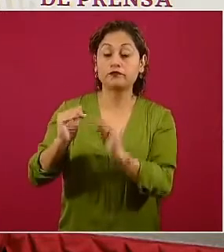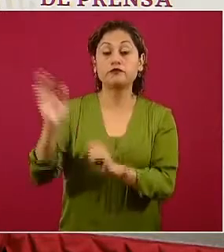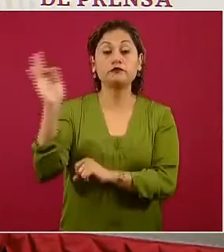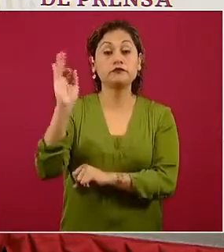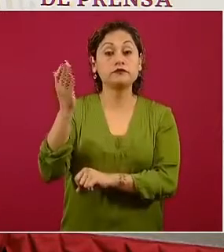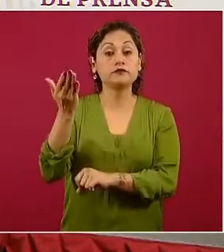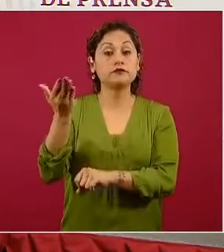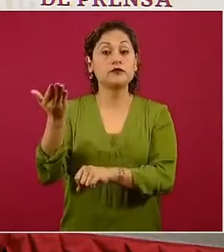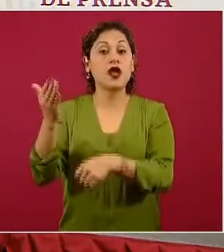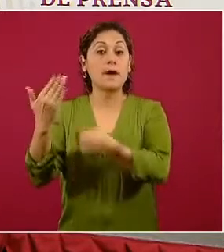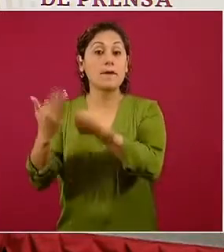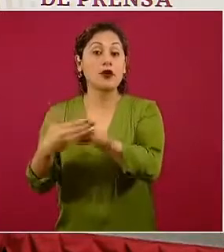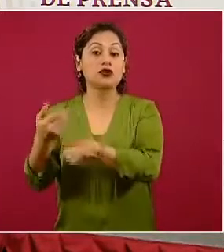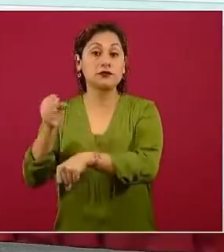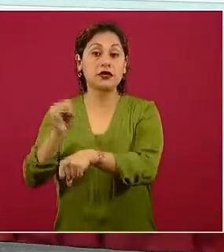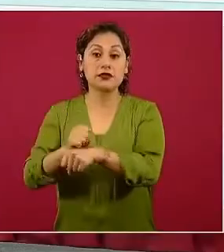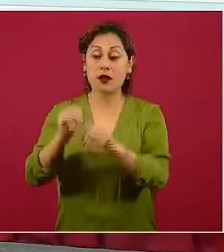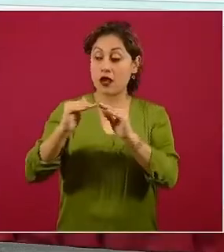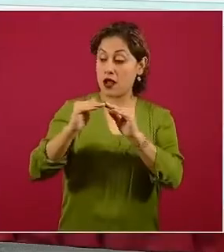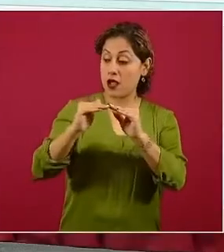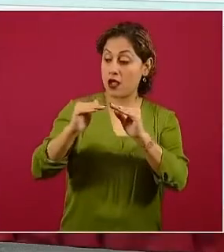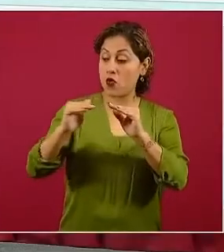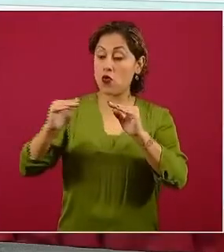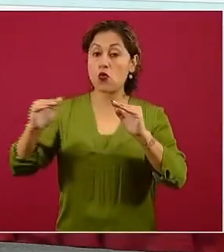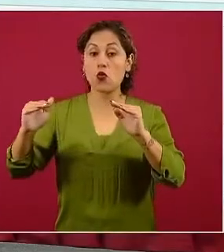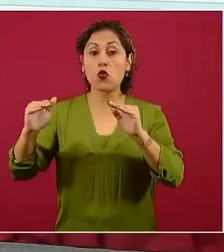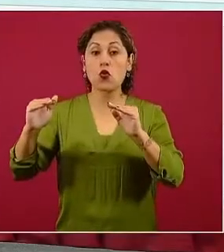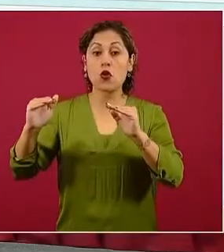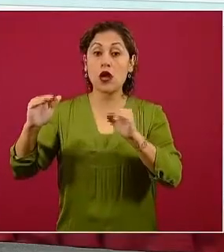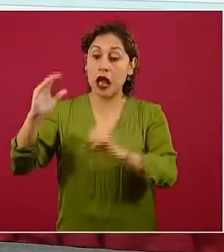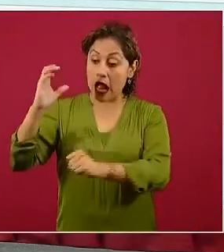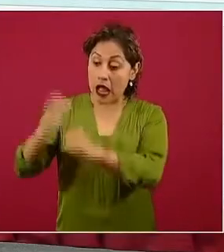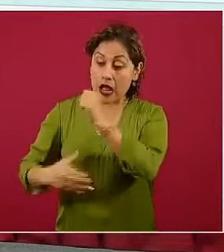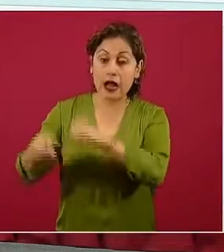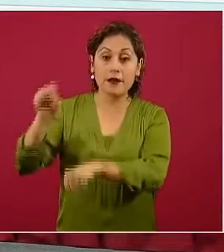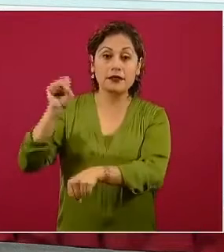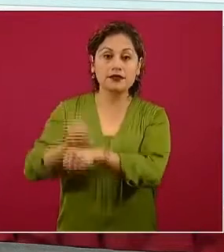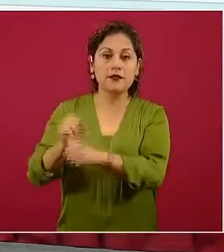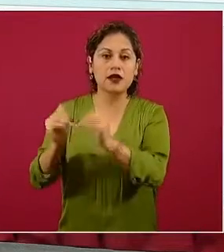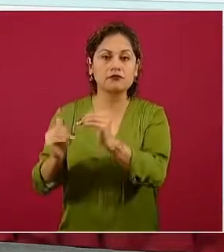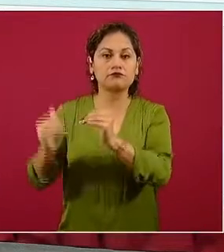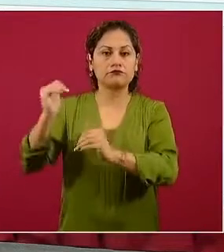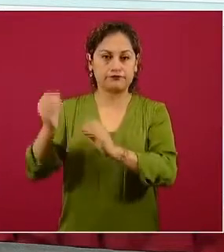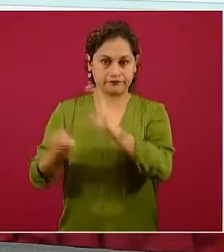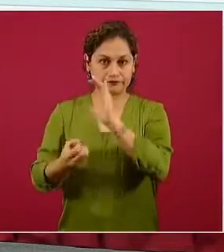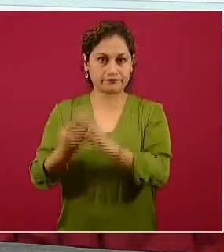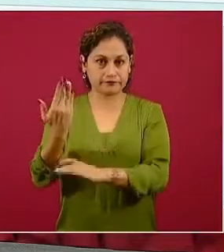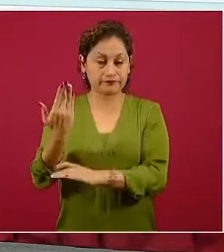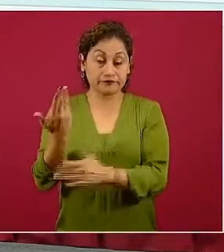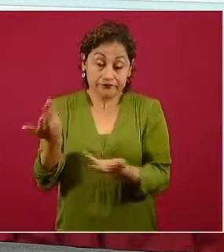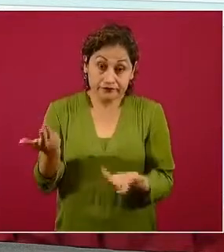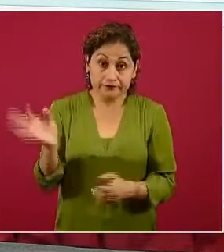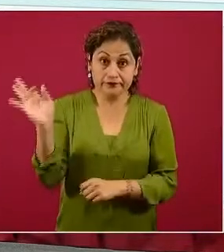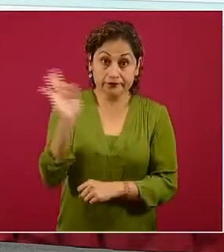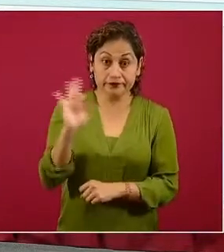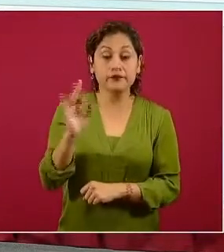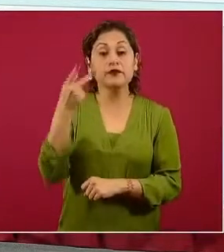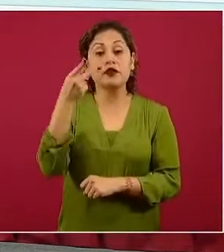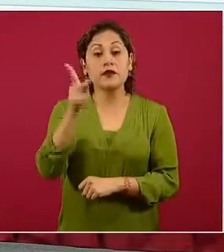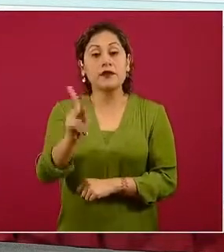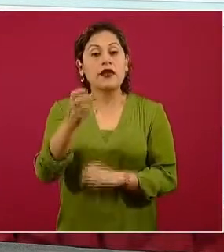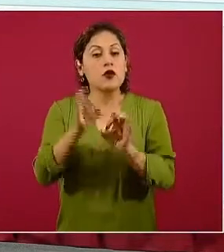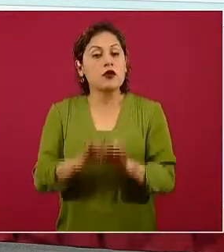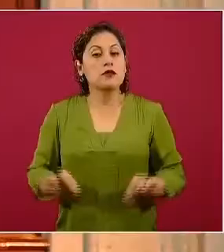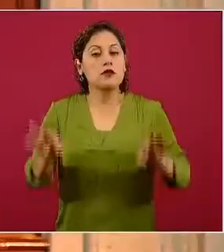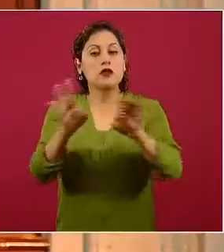semana a una meseta y terminemos la semana en un nuevo incremento. Sin embargo, aquí lo importante es que al menos la